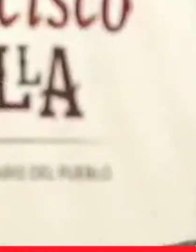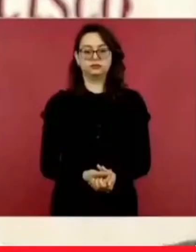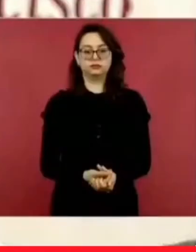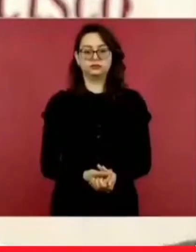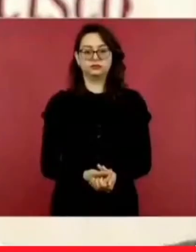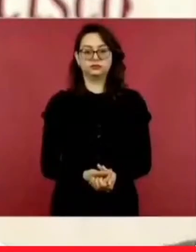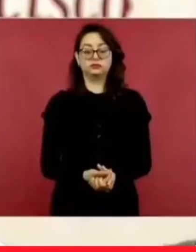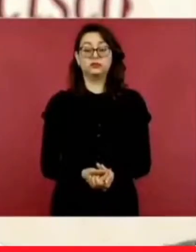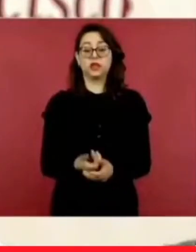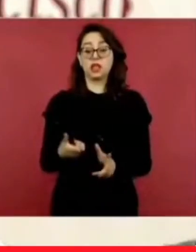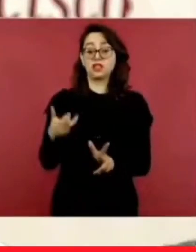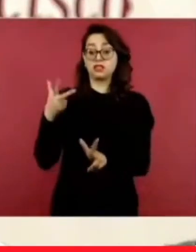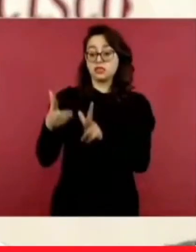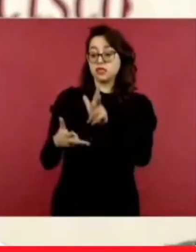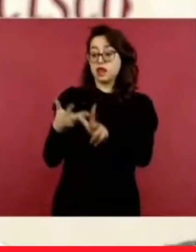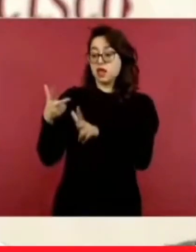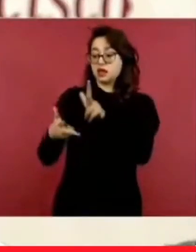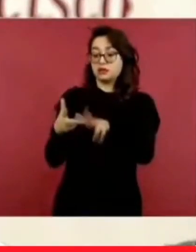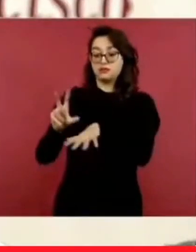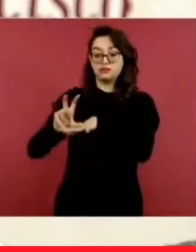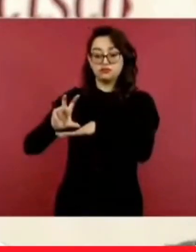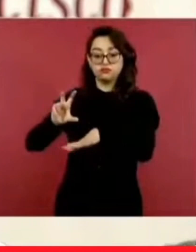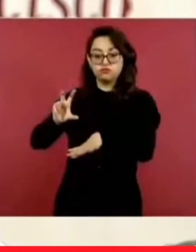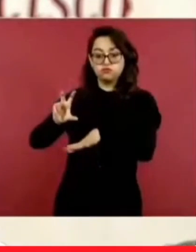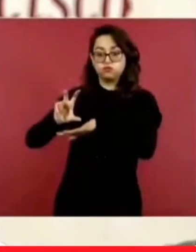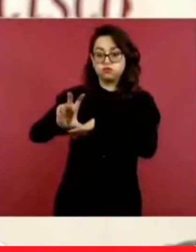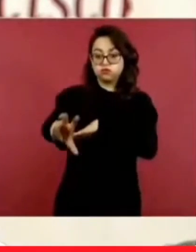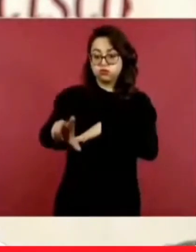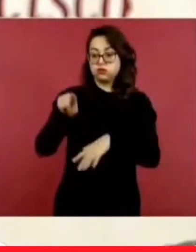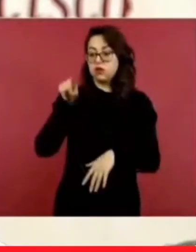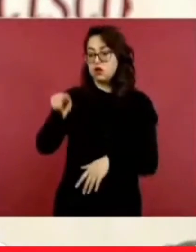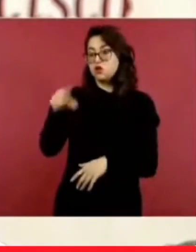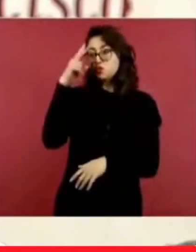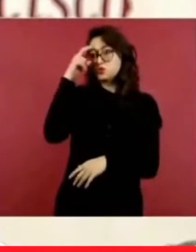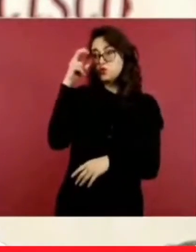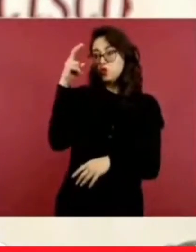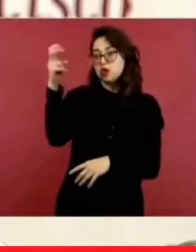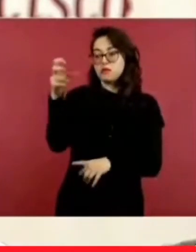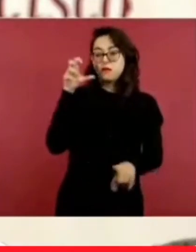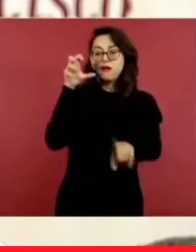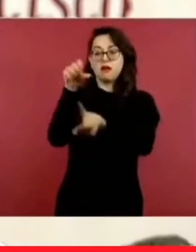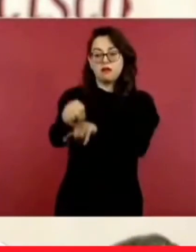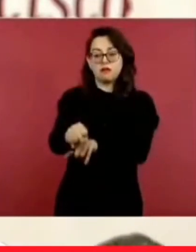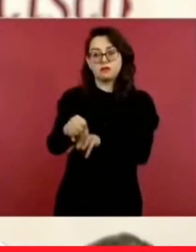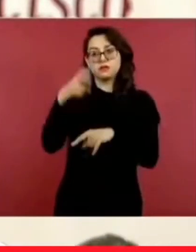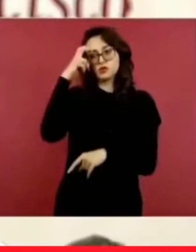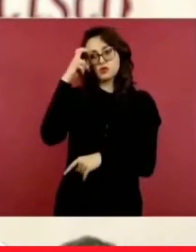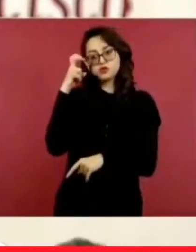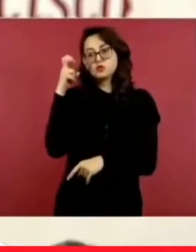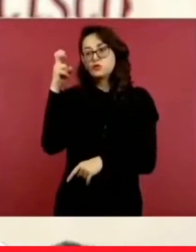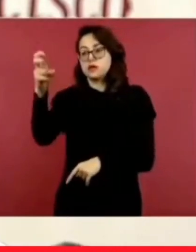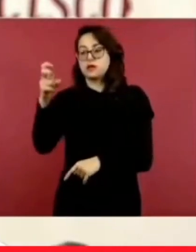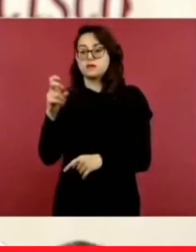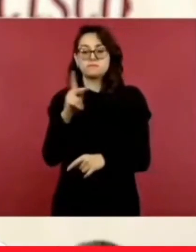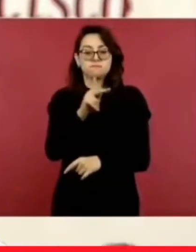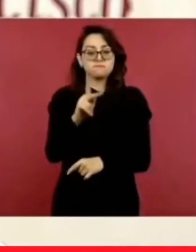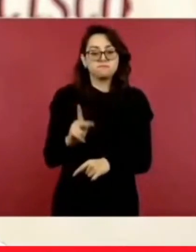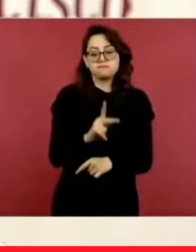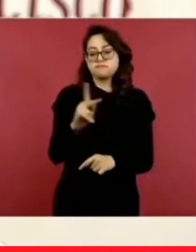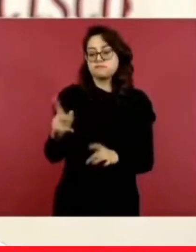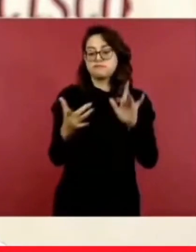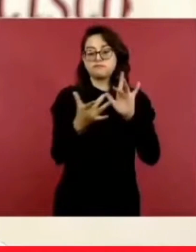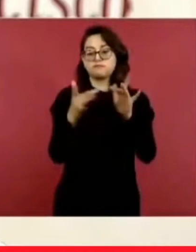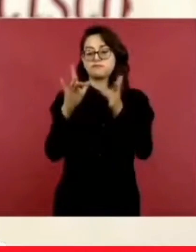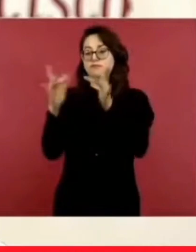un sueño que recorre el sureste de mi patria, un sueño que conecta a pueblos y a las